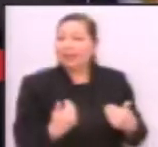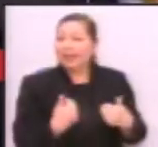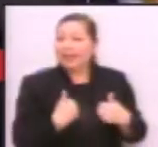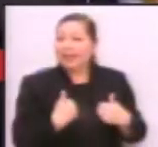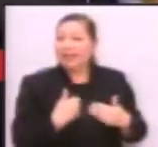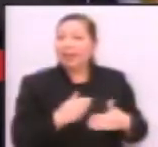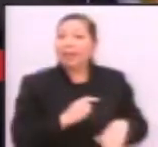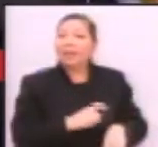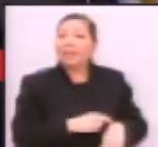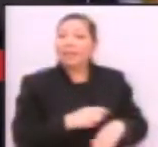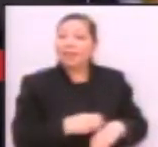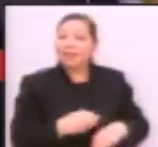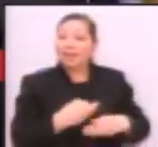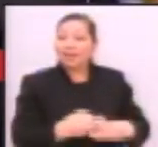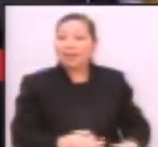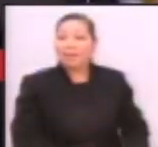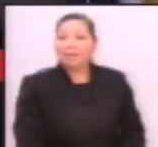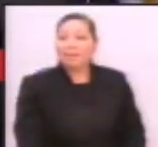tenemos los plazos.